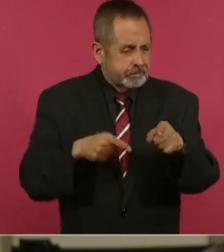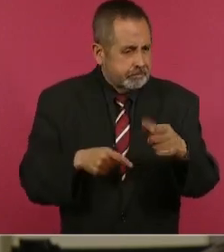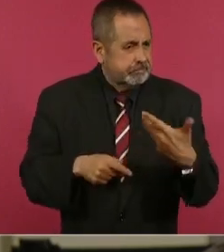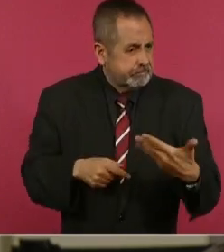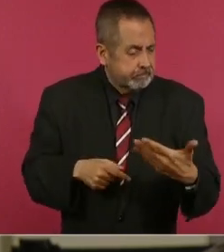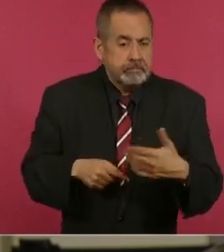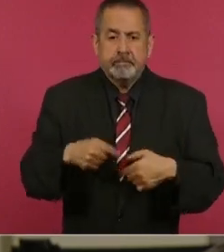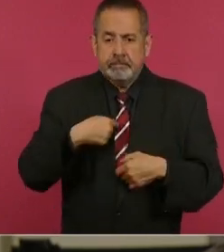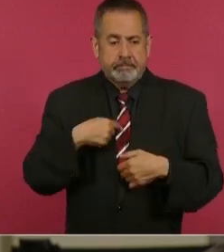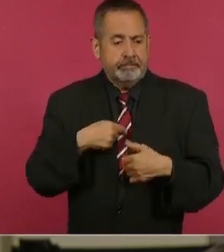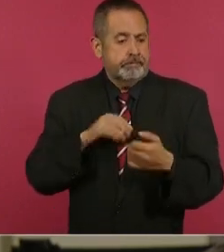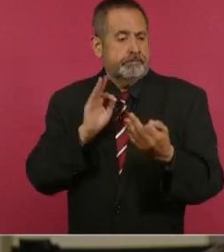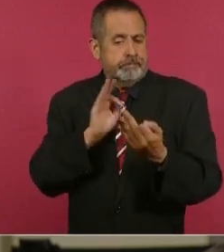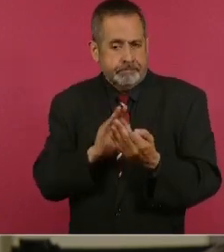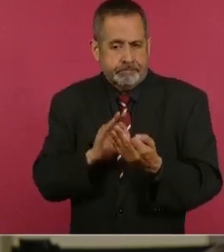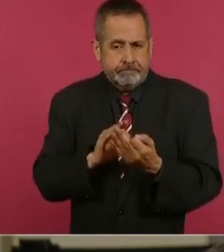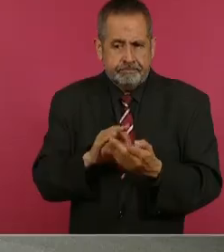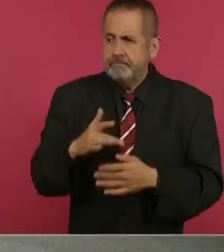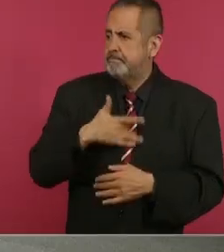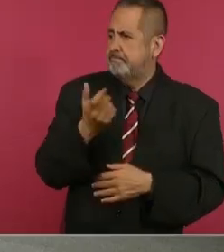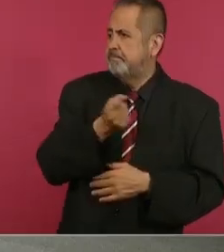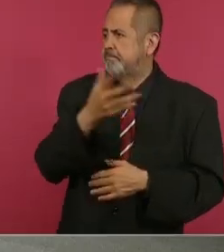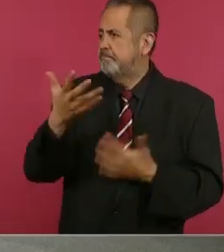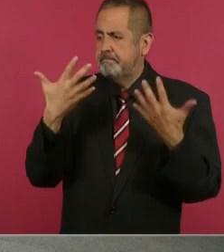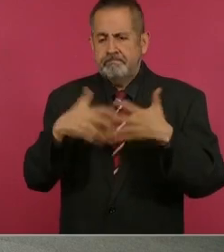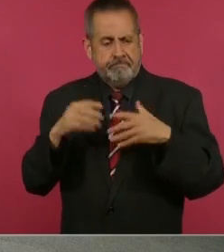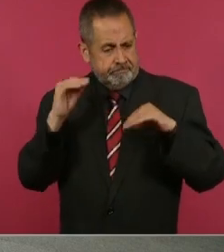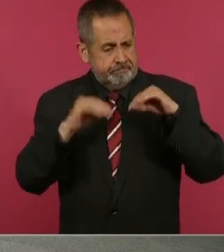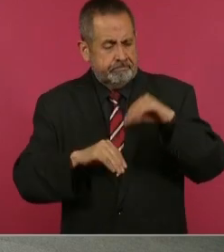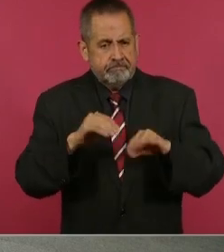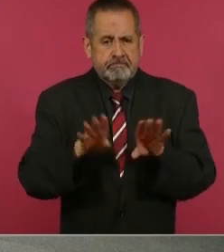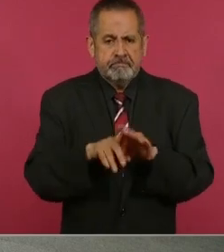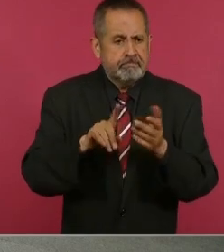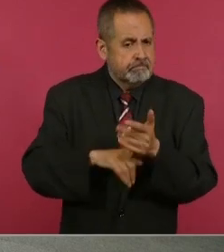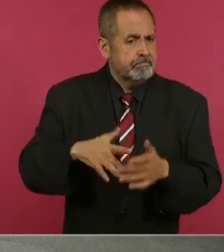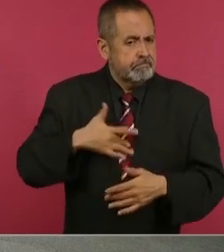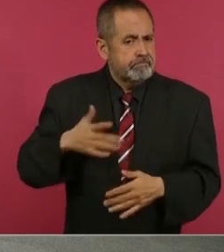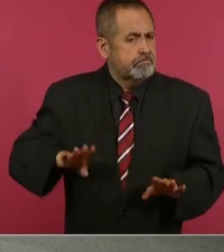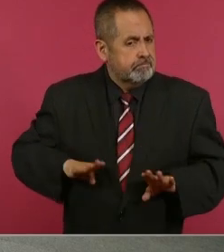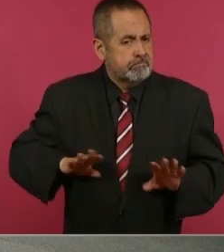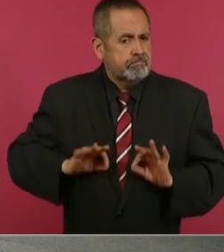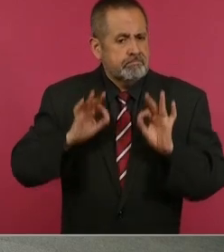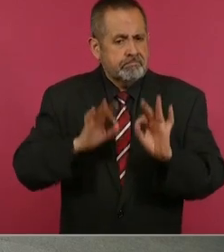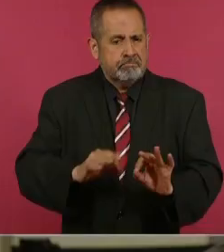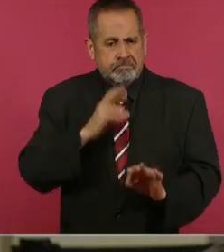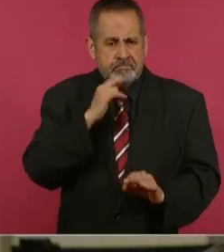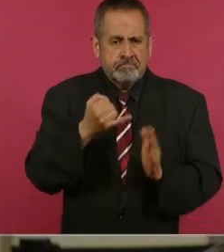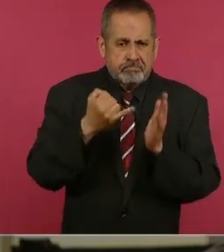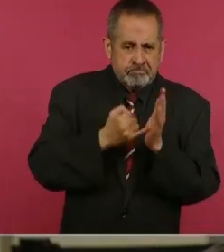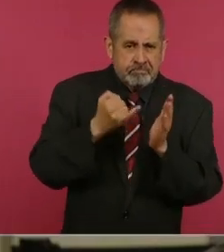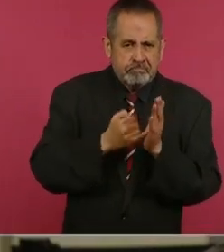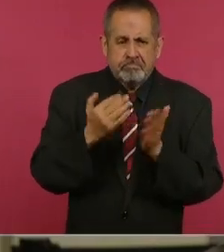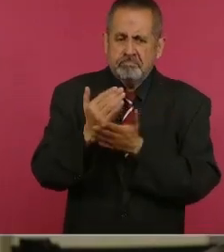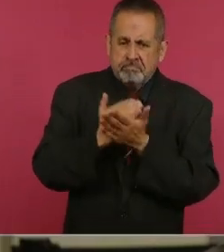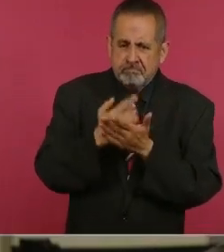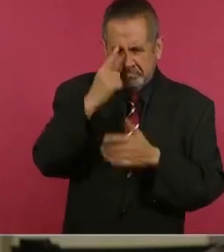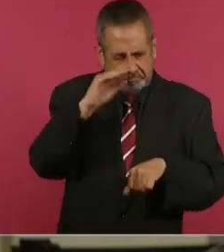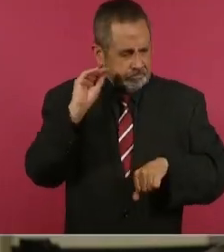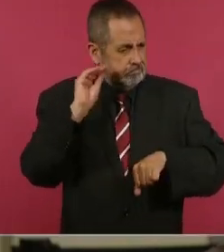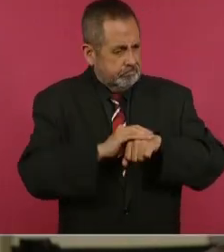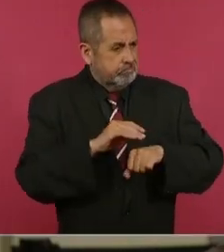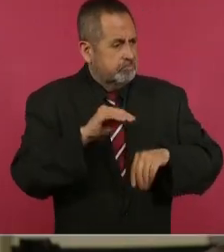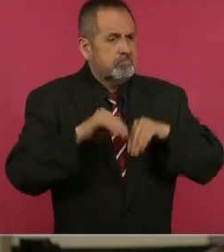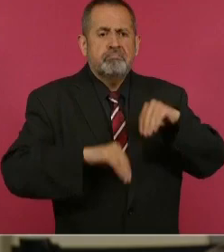bueno, pues tengan además el incentivo de tener ciertas ventajas tipo fiscal para instalarse en la